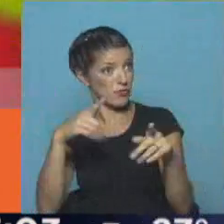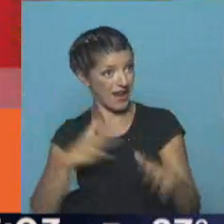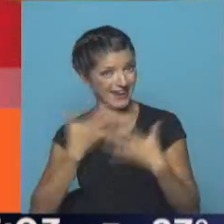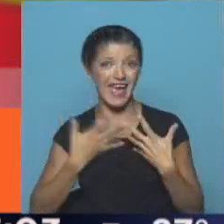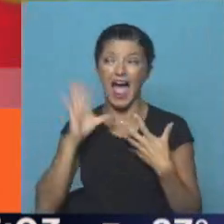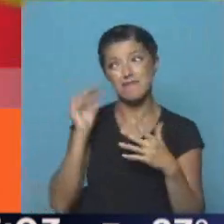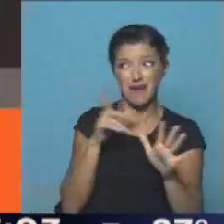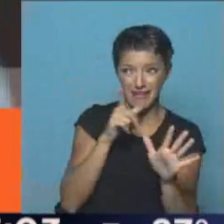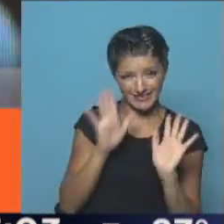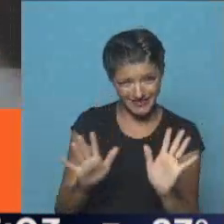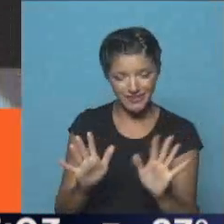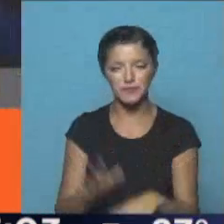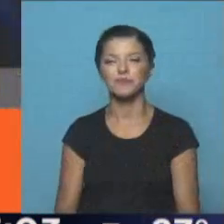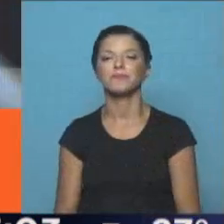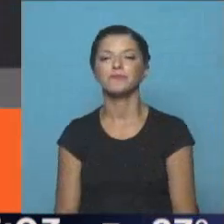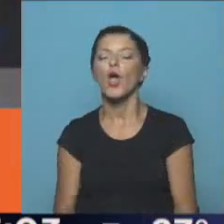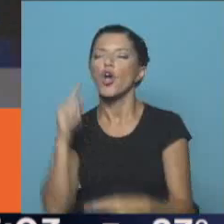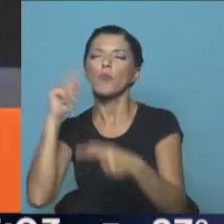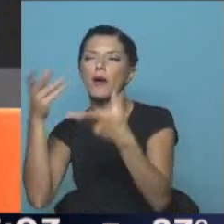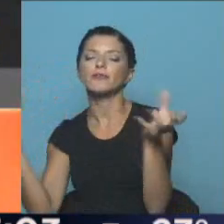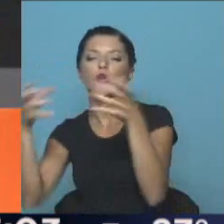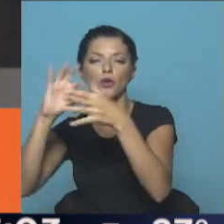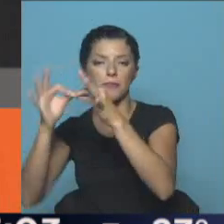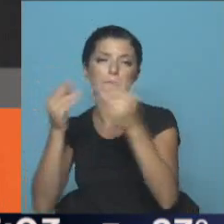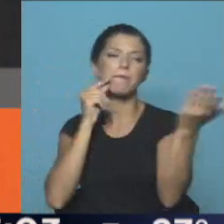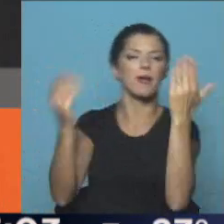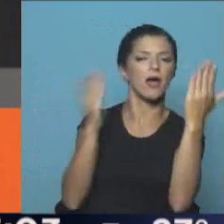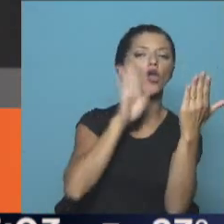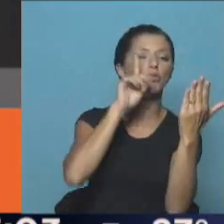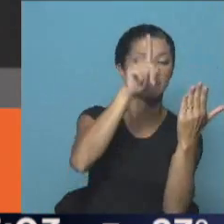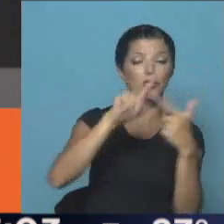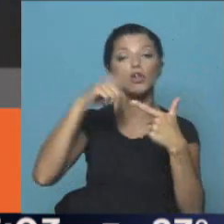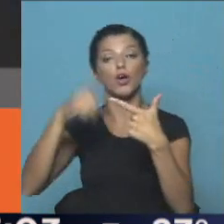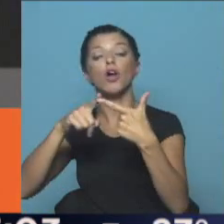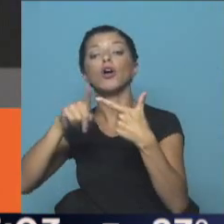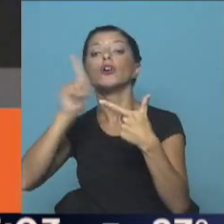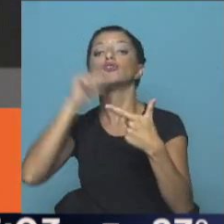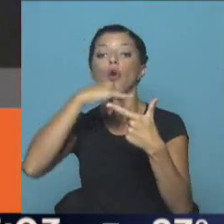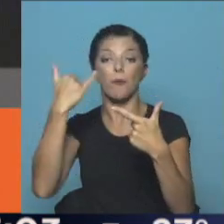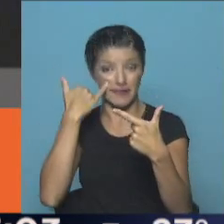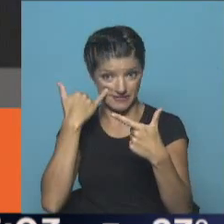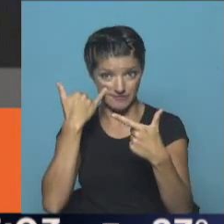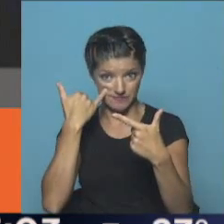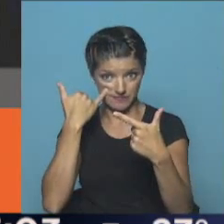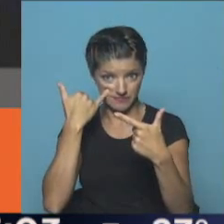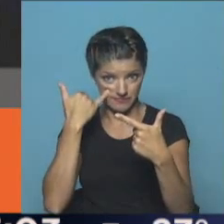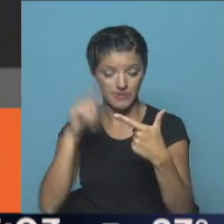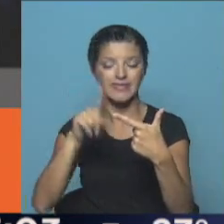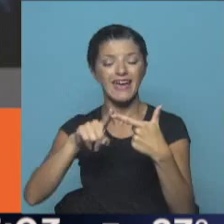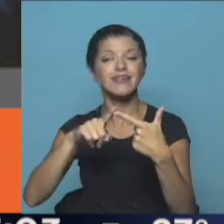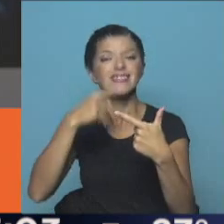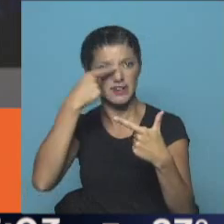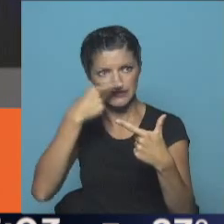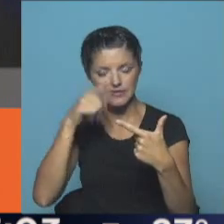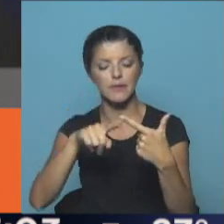las ventajas de la Unión Europea en relación al modelo norteamericano, y el otro es el de Tony Judt, que ya lo mencioné varias veces, de posguerra. El de Judt es interesante porque uno ahí revisa